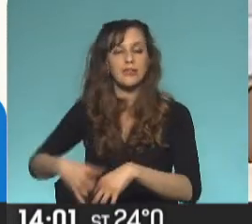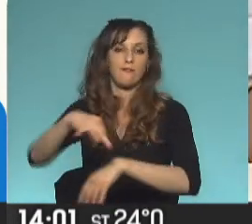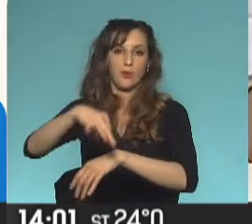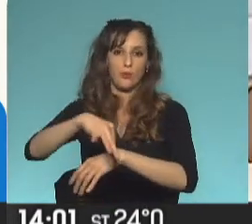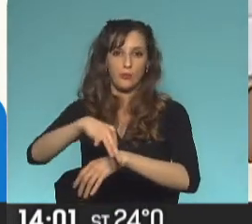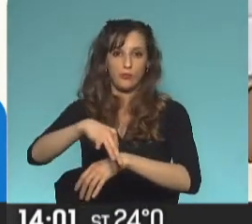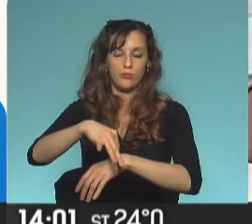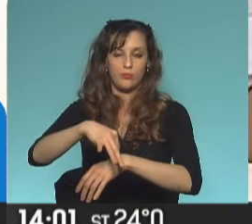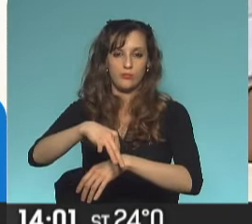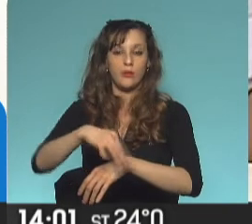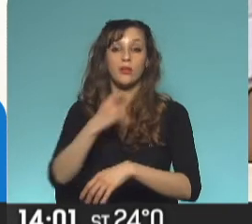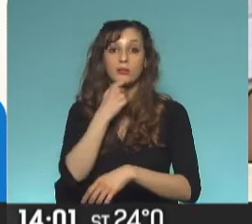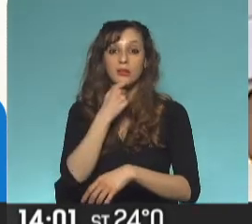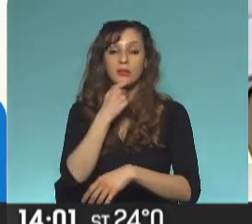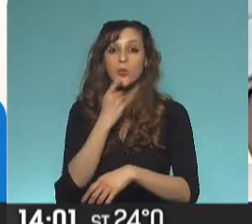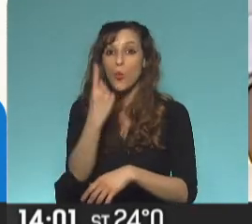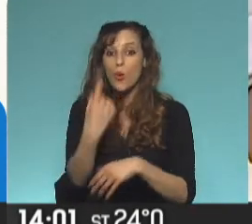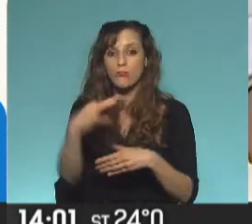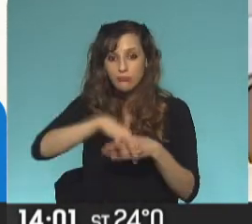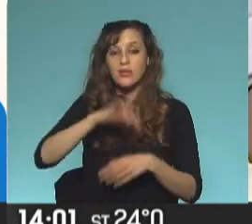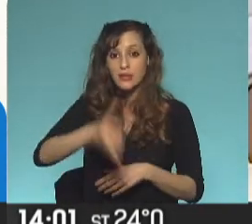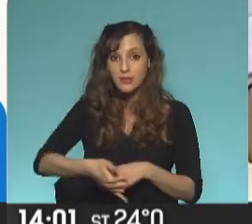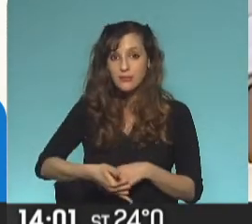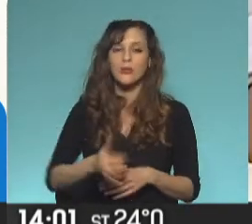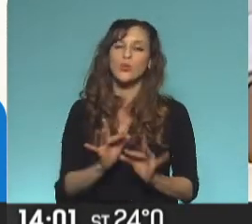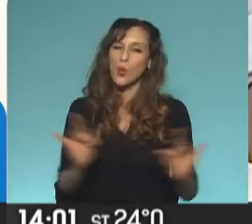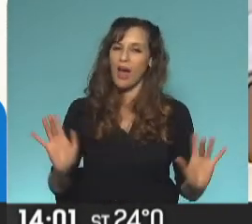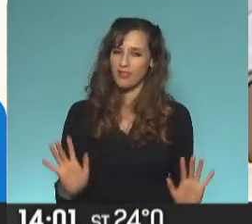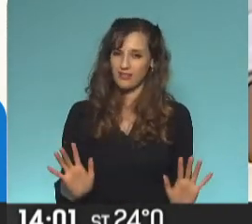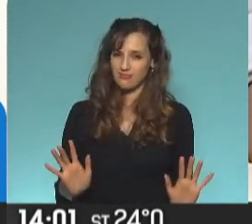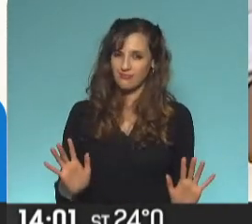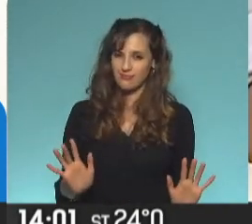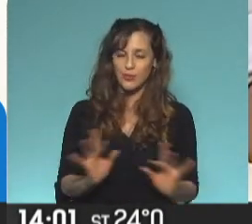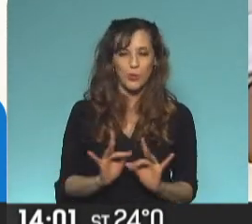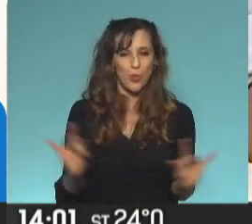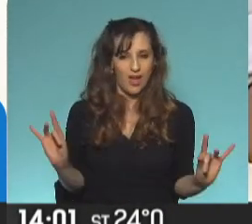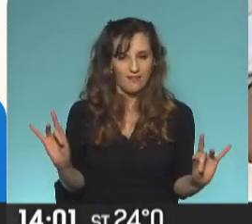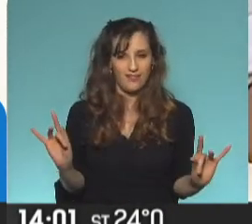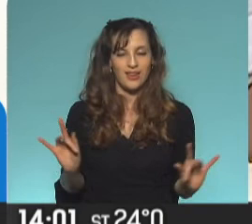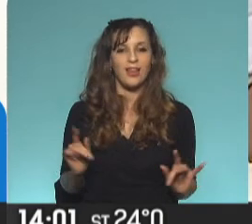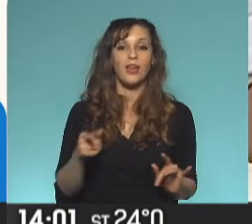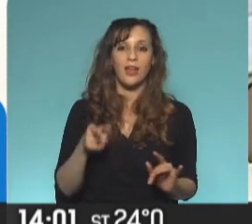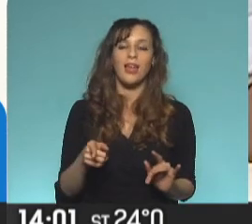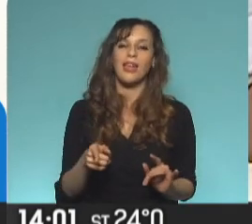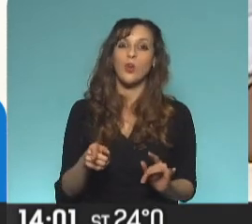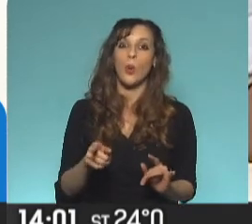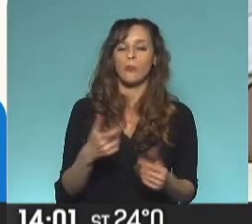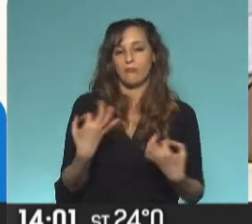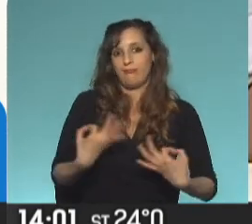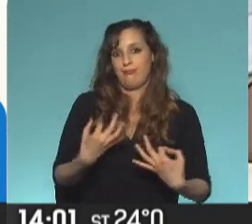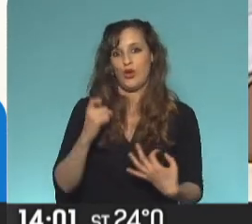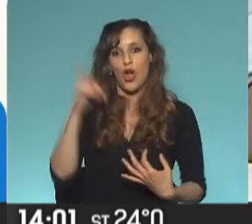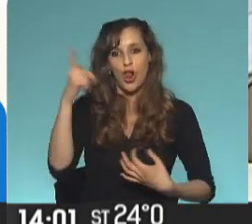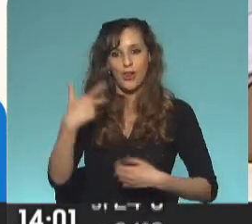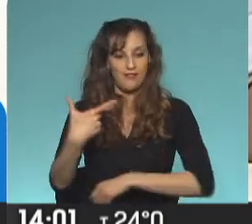y esto ya es un 100 por ciento lo hace de una forma leve quiere decir que va a ser de muchísima ayuda la